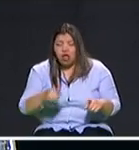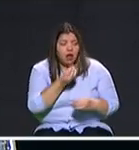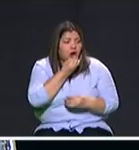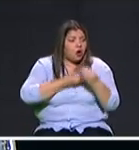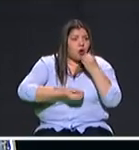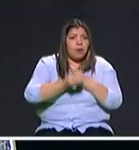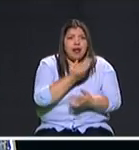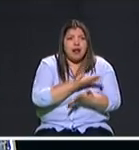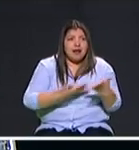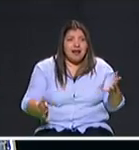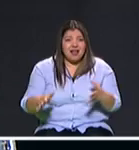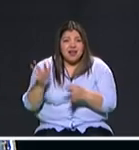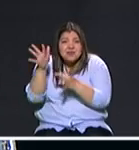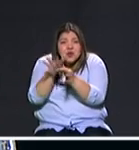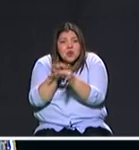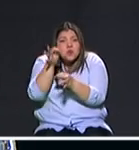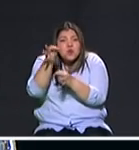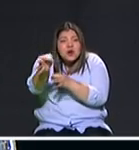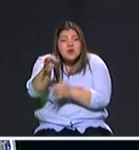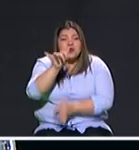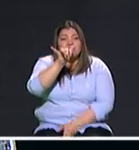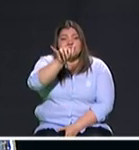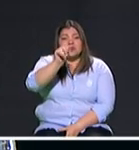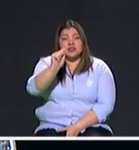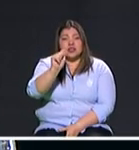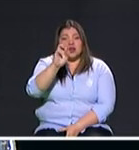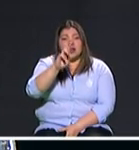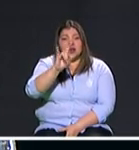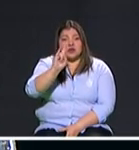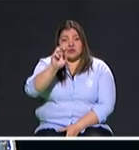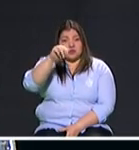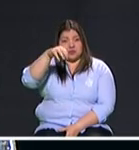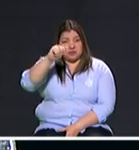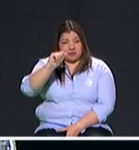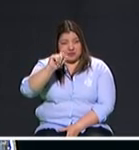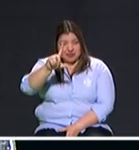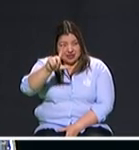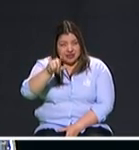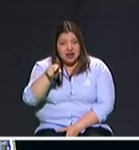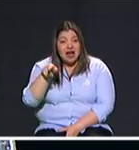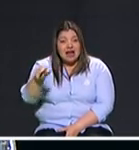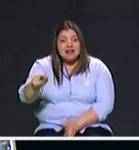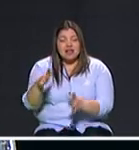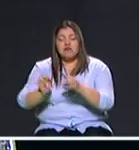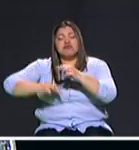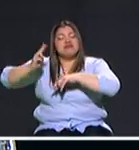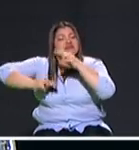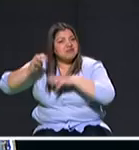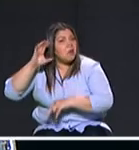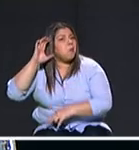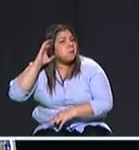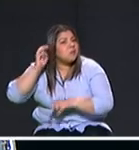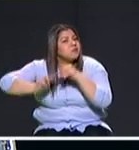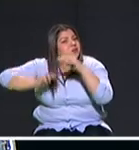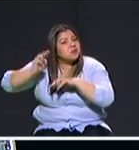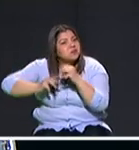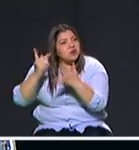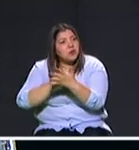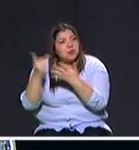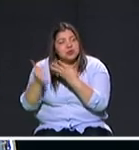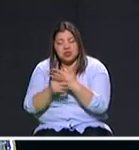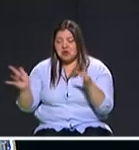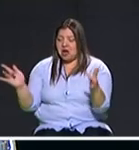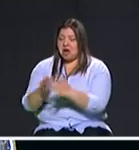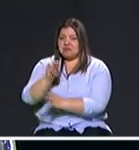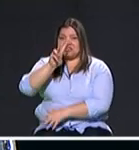yarumal esperamos que eso sea un hecho van a recibir 7 mil reclusos allá y que de igual